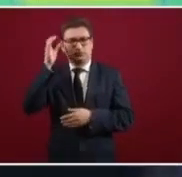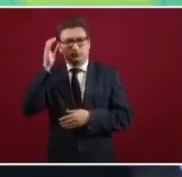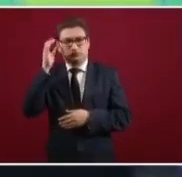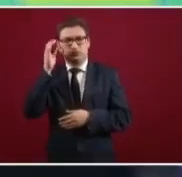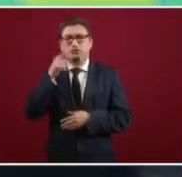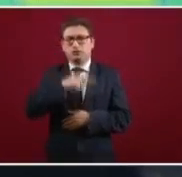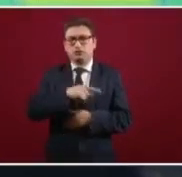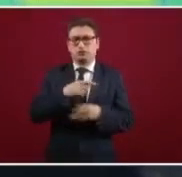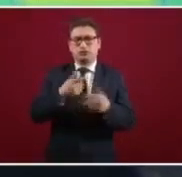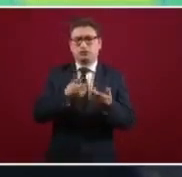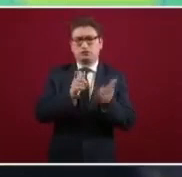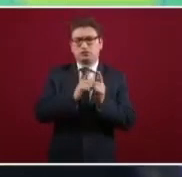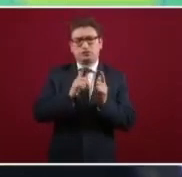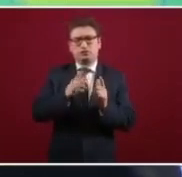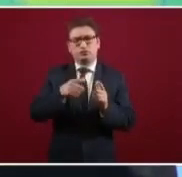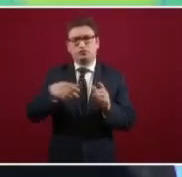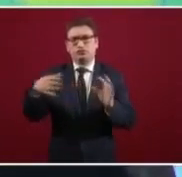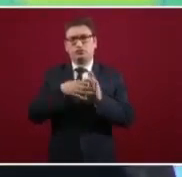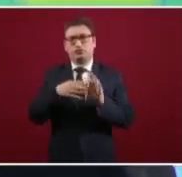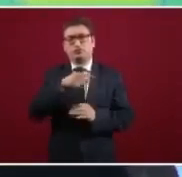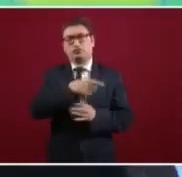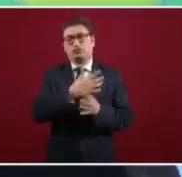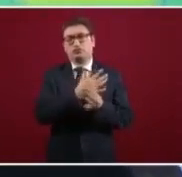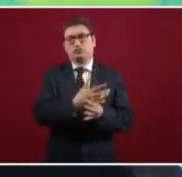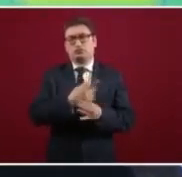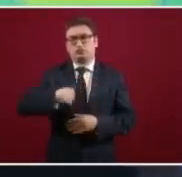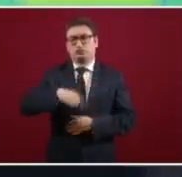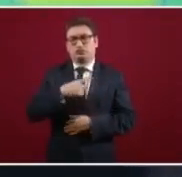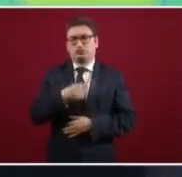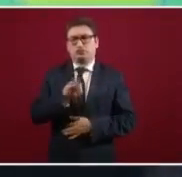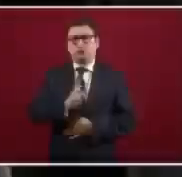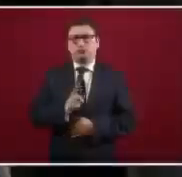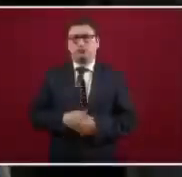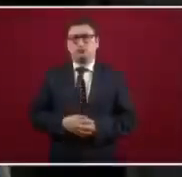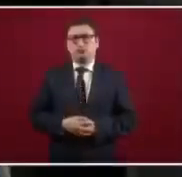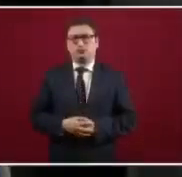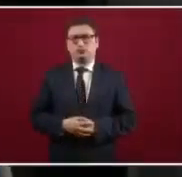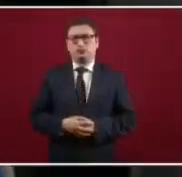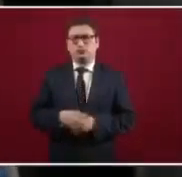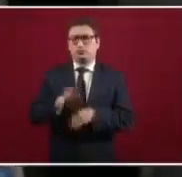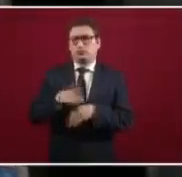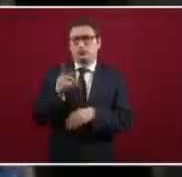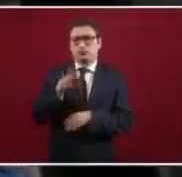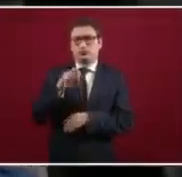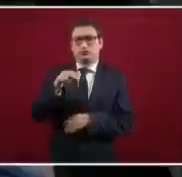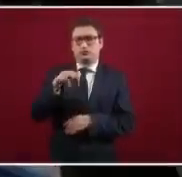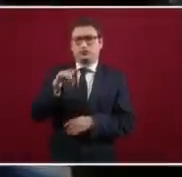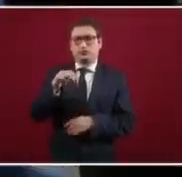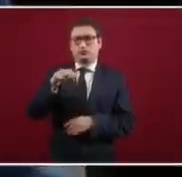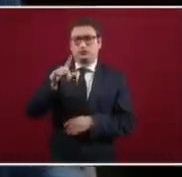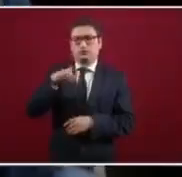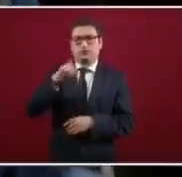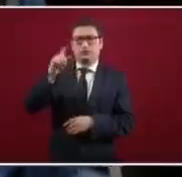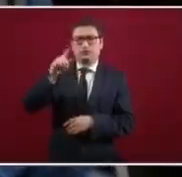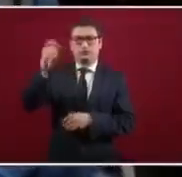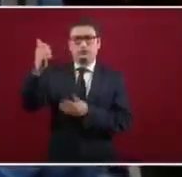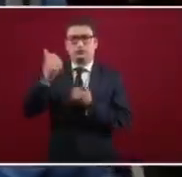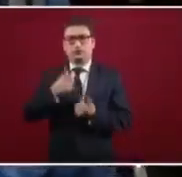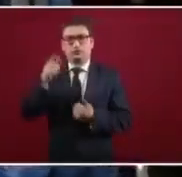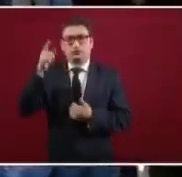él esa percepción la está diciendo nosotros no la tenemos porque el fentanilo proviene de hallar